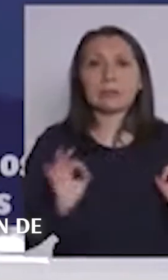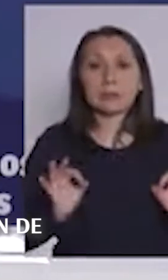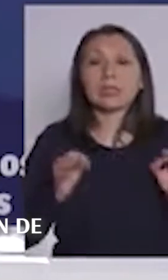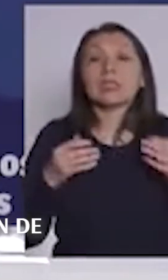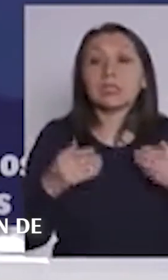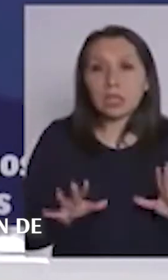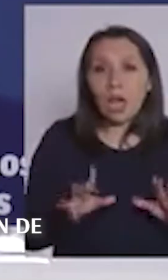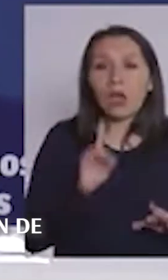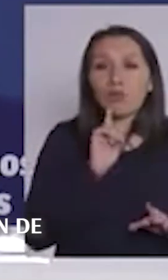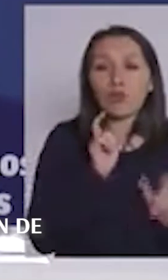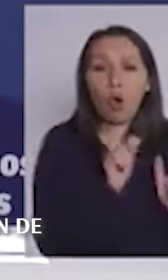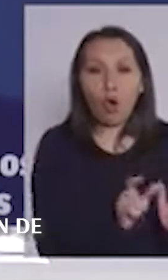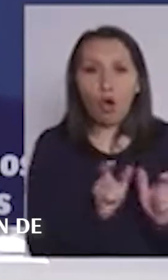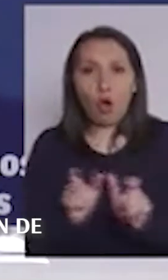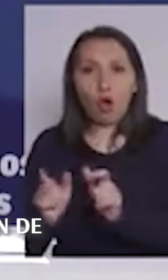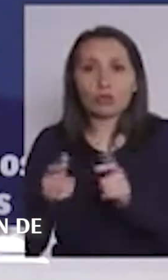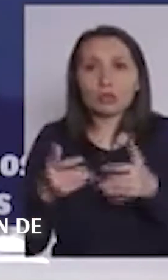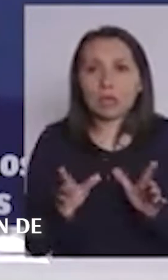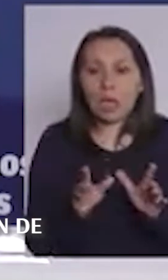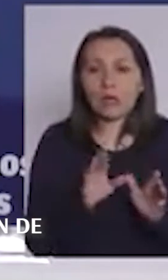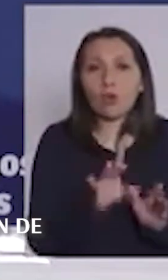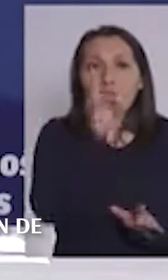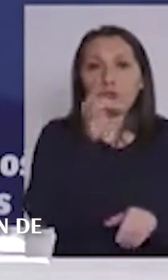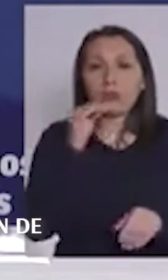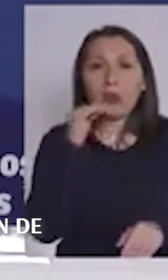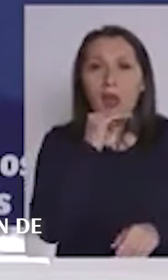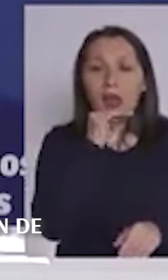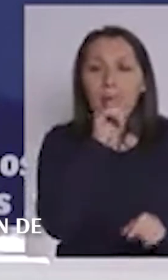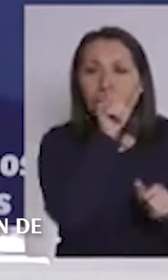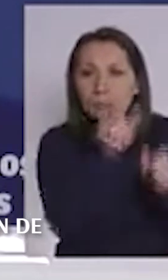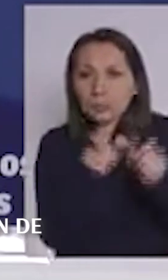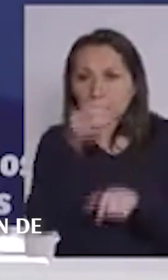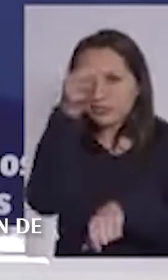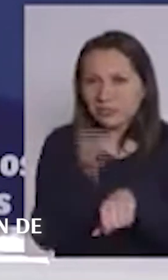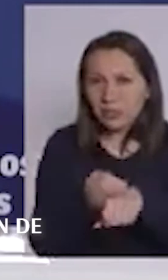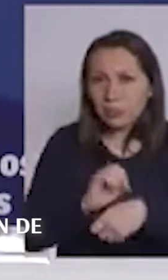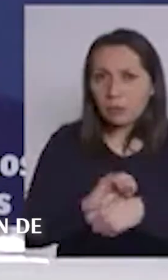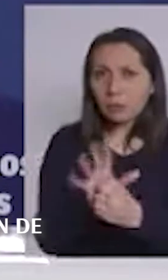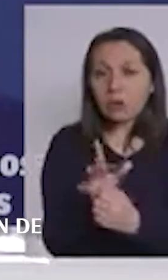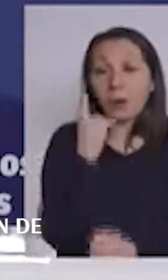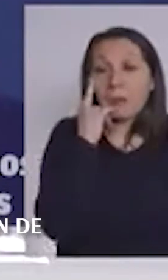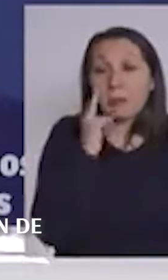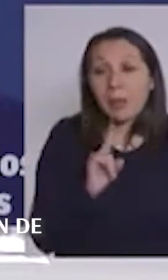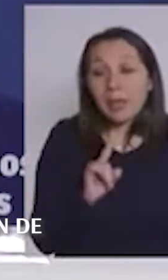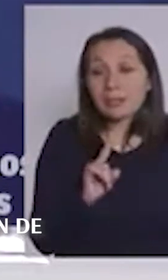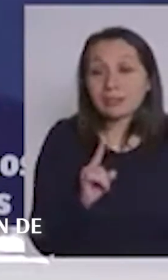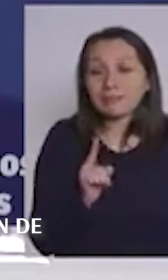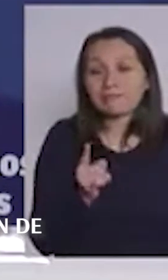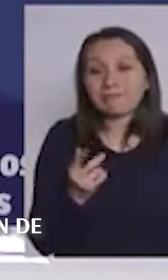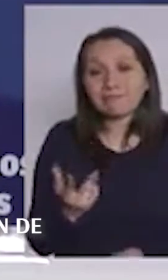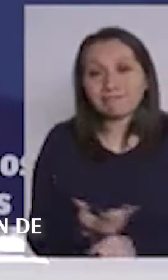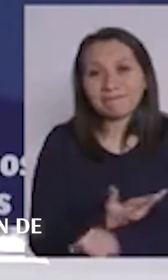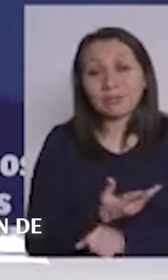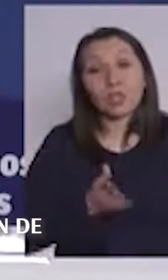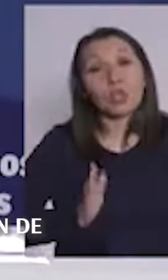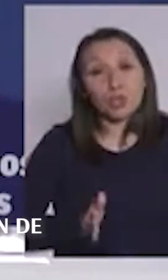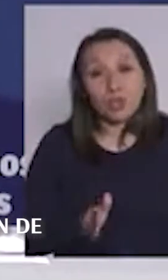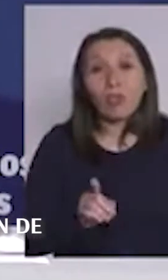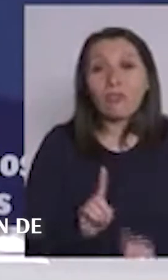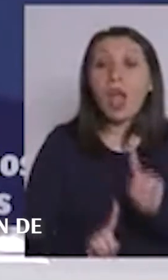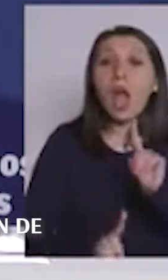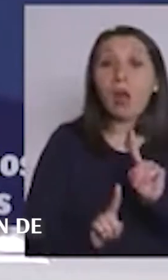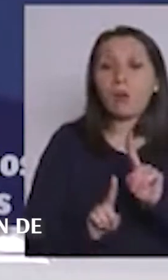se están controlando se han controlado rápidamente sin embargo desgraciadamente todavía tenemos